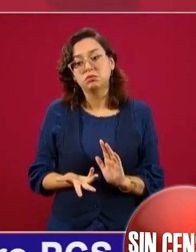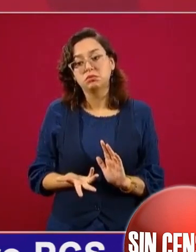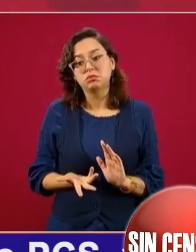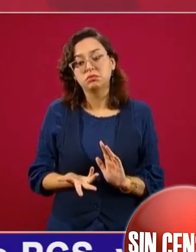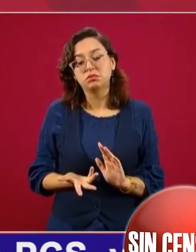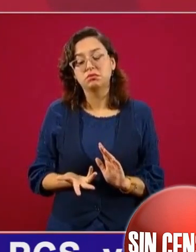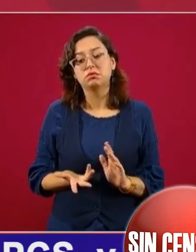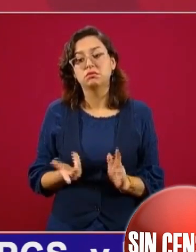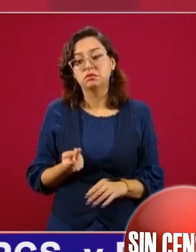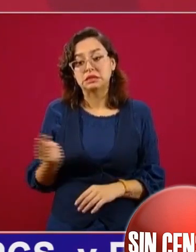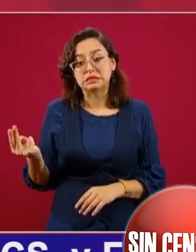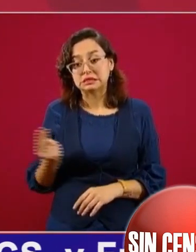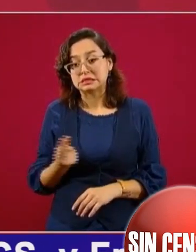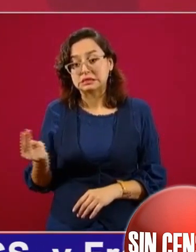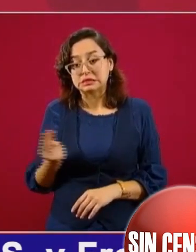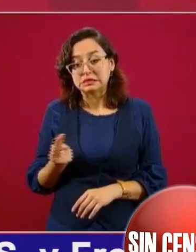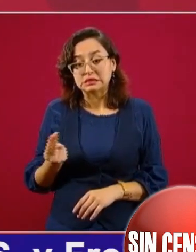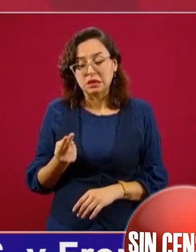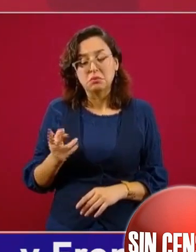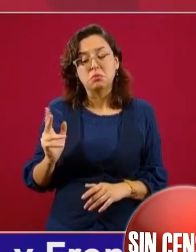si se necesita